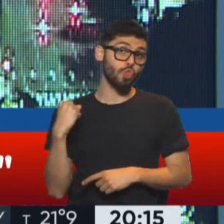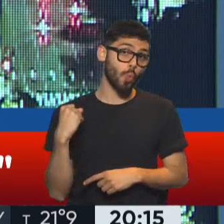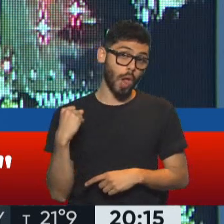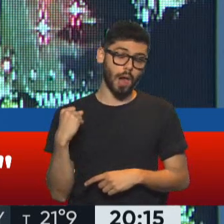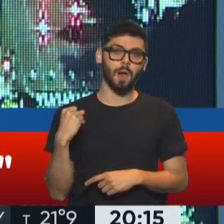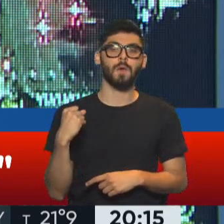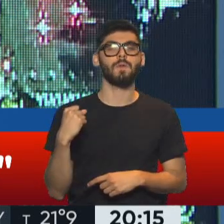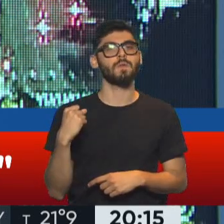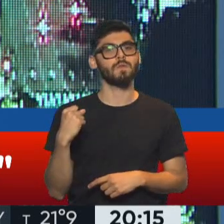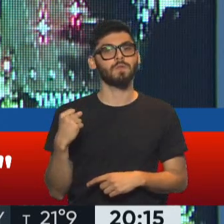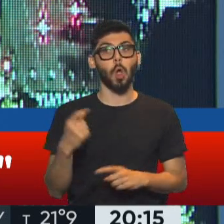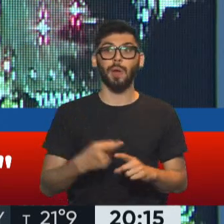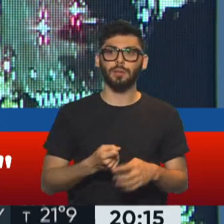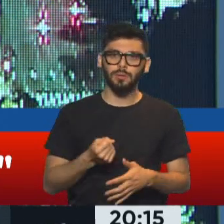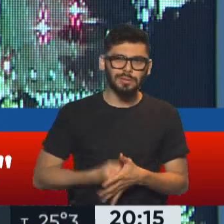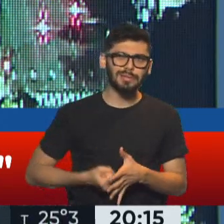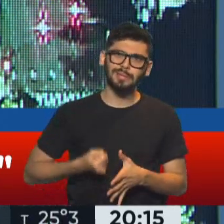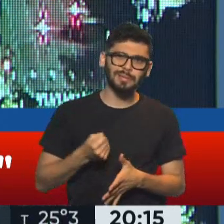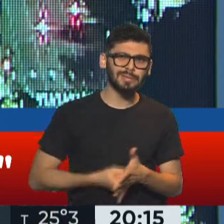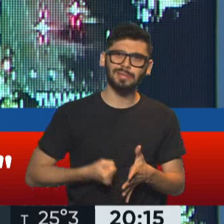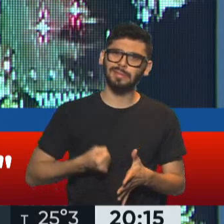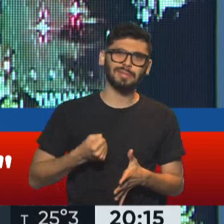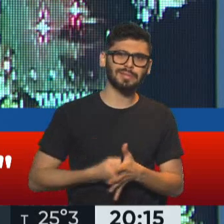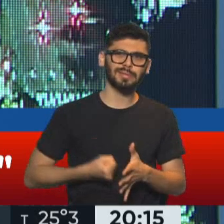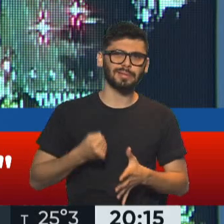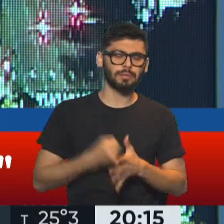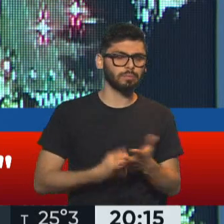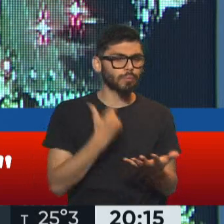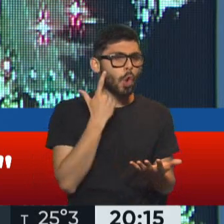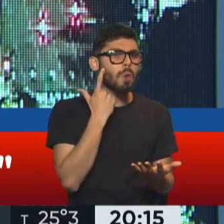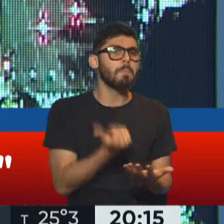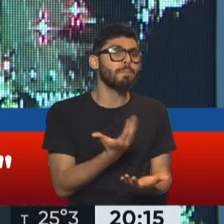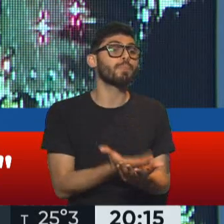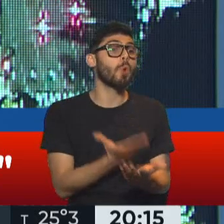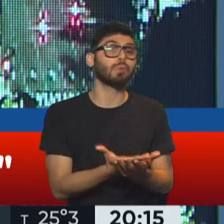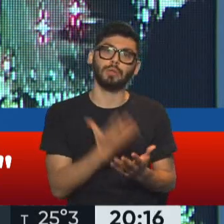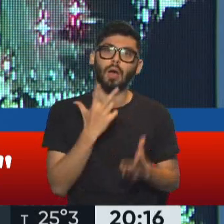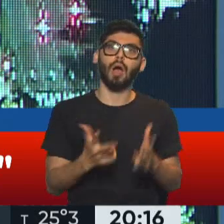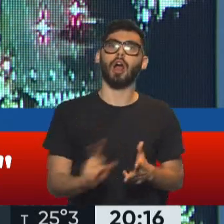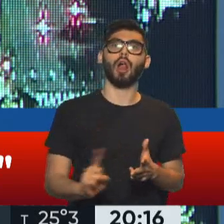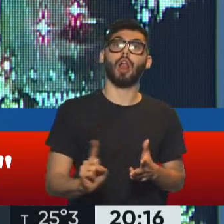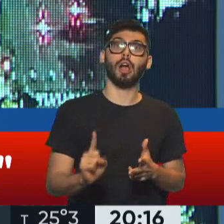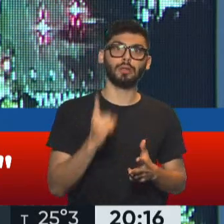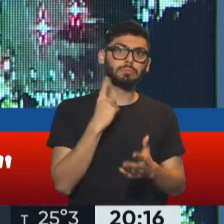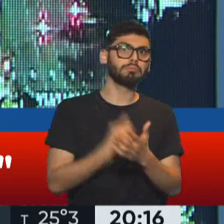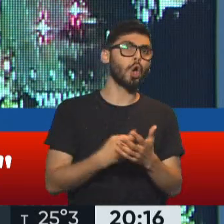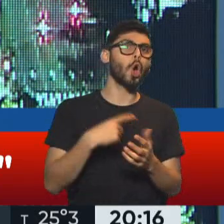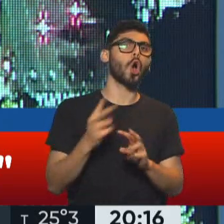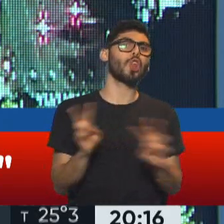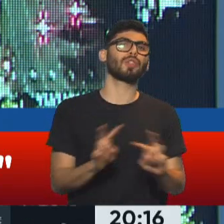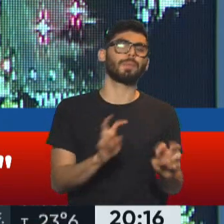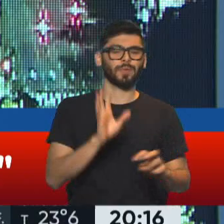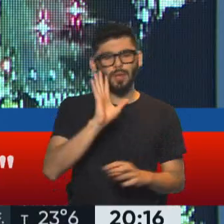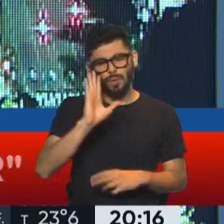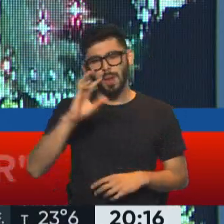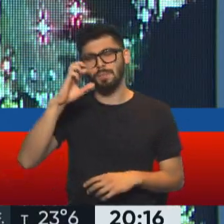vienen tratando permanentemente de no discutir ideas y de instalar temas de todas maneras, me parece que era muy diferente lo de Florencia